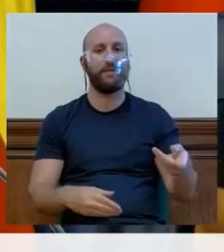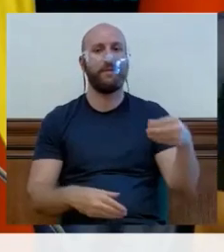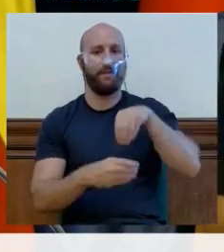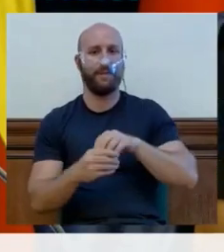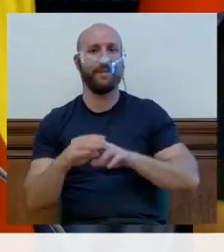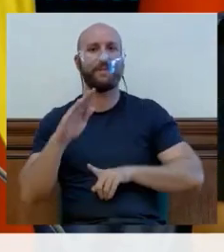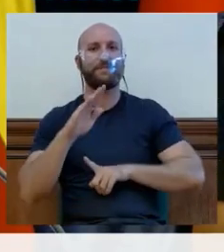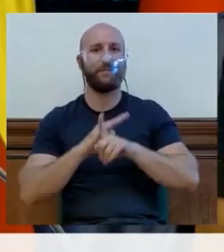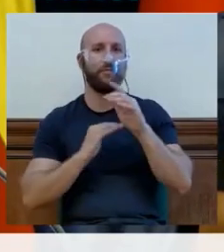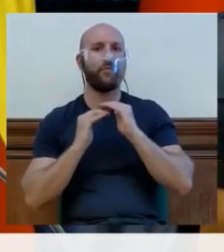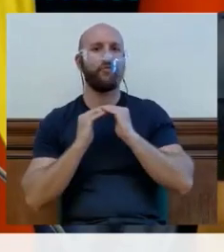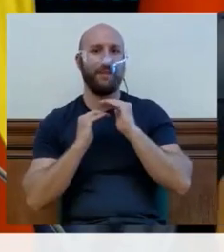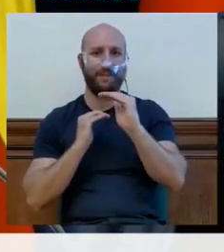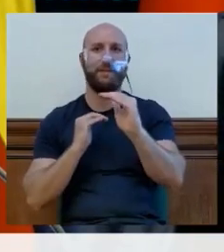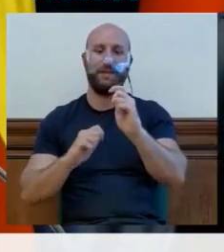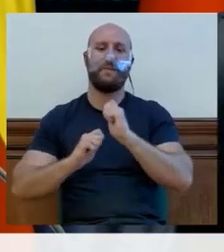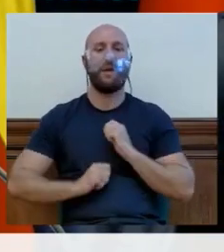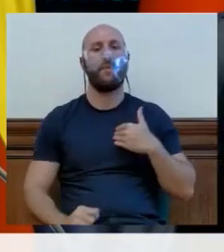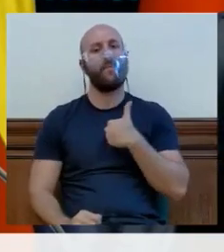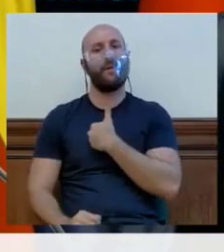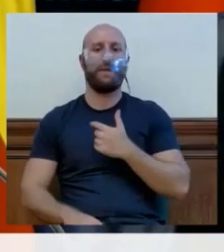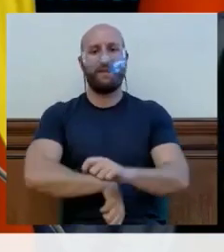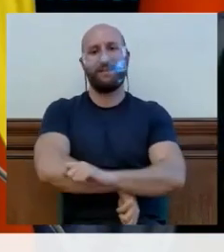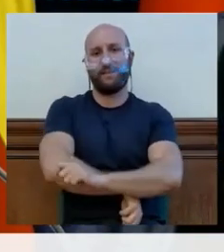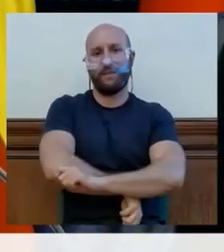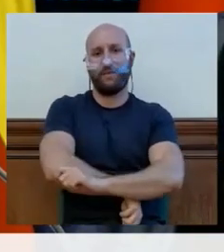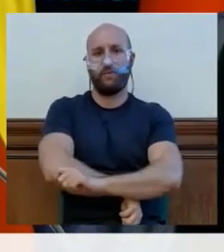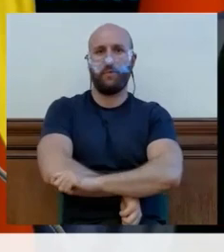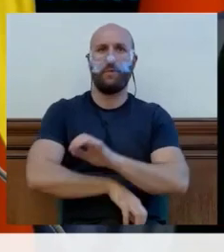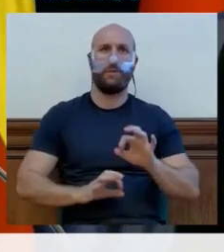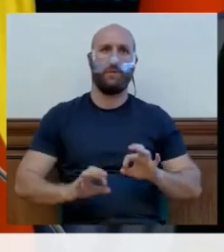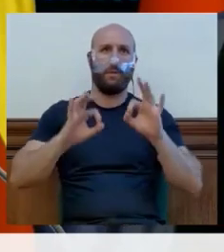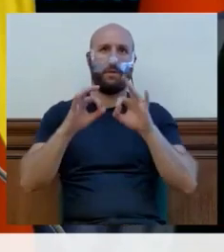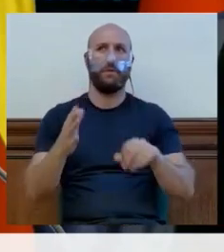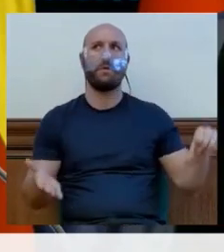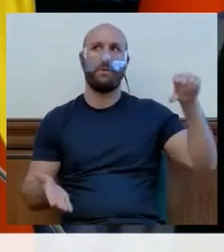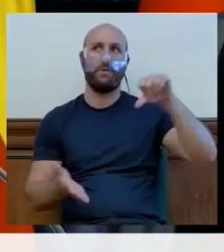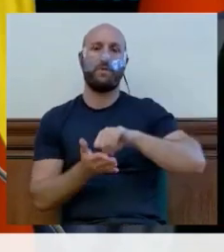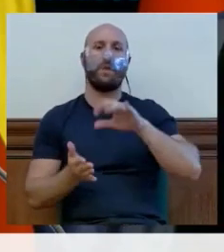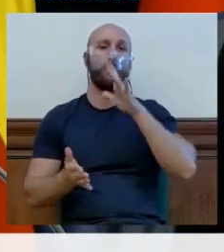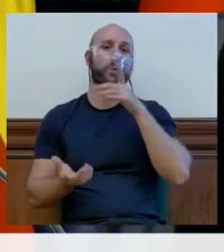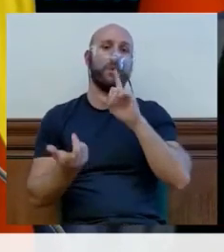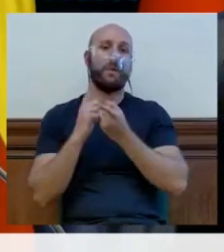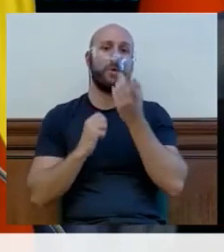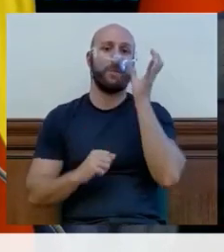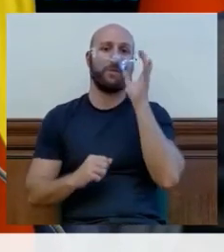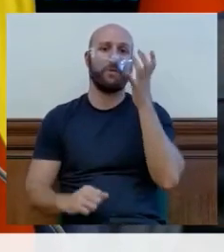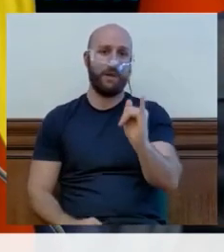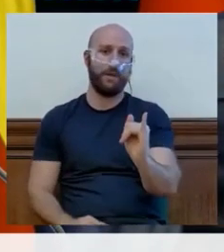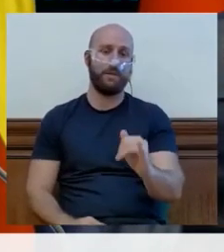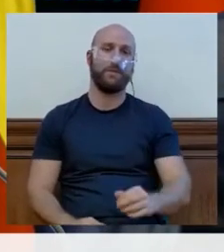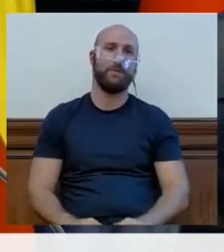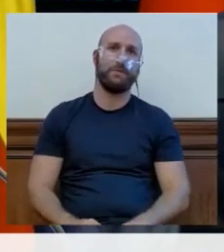que le dan un papel estratégico a las ciudades en las políticas de mitigación del cambio climático, imitar e